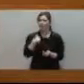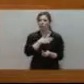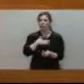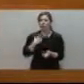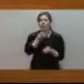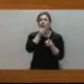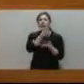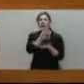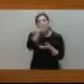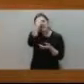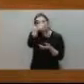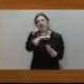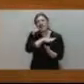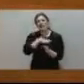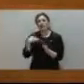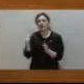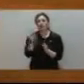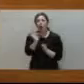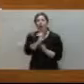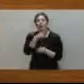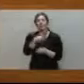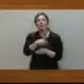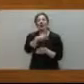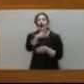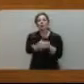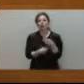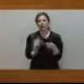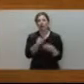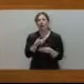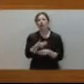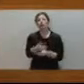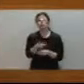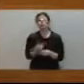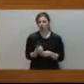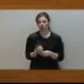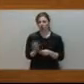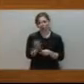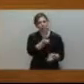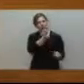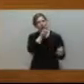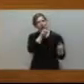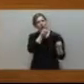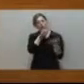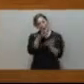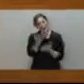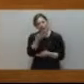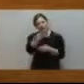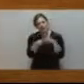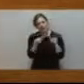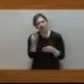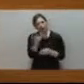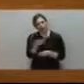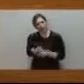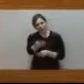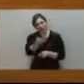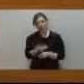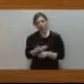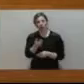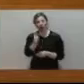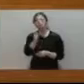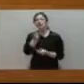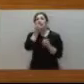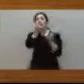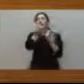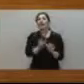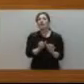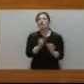saber qué es lo que quieren o lo que van a hacer en el futuro. Que cuente qué es lo que va a hacer. No solo que ya remitieron los informes a